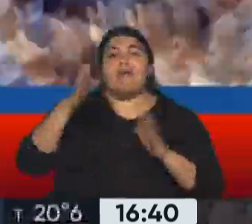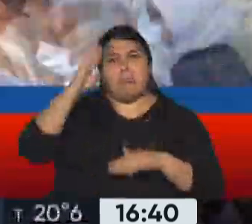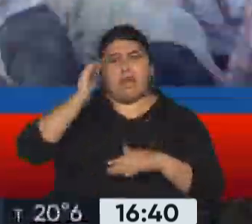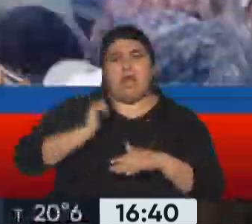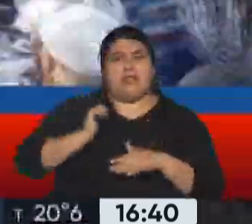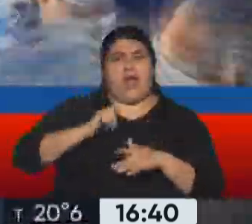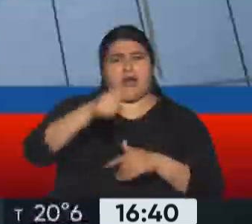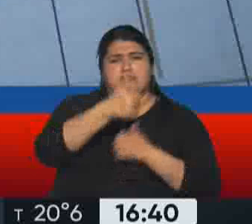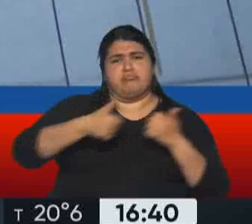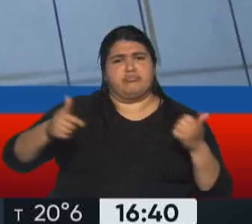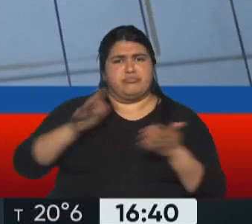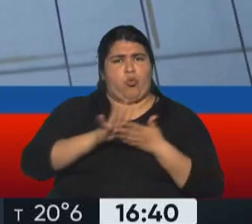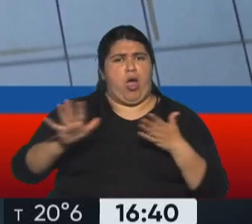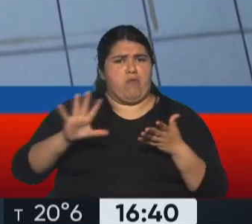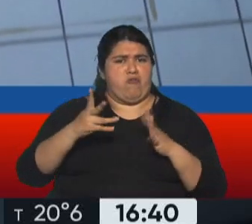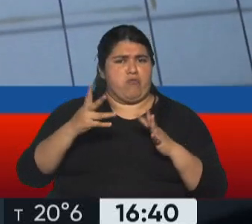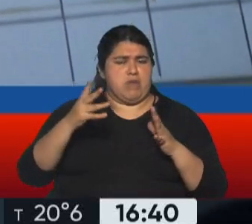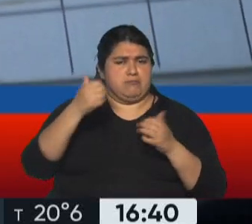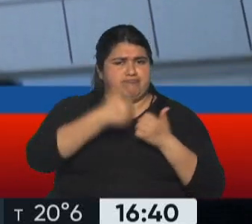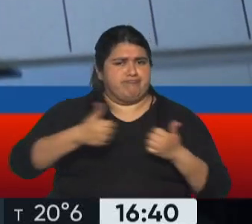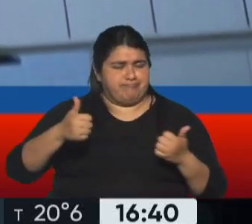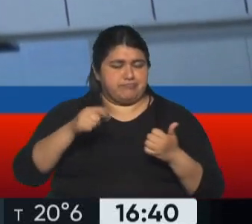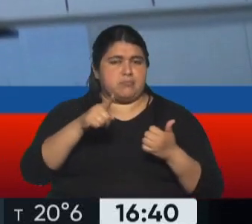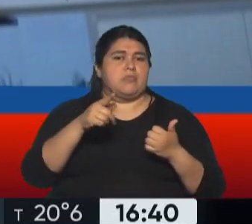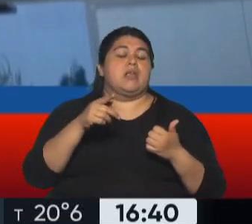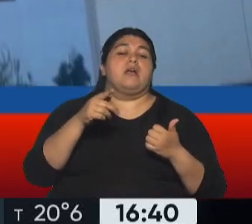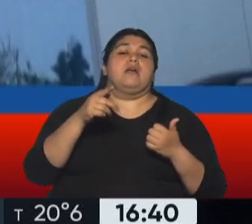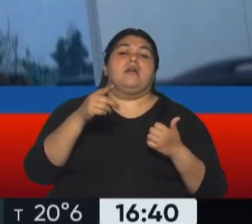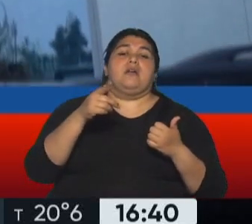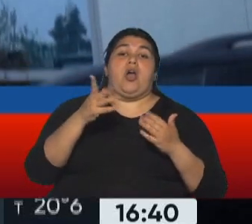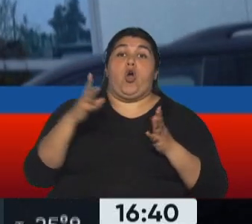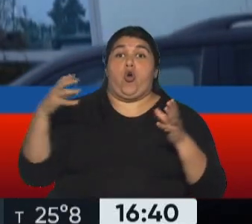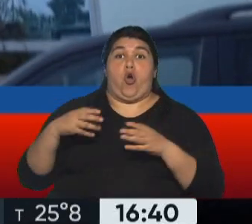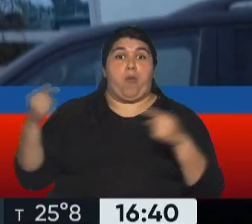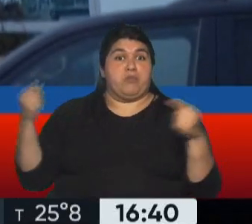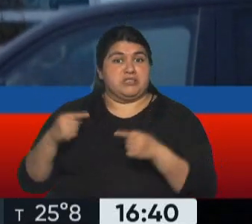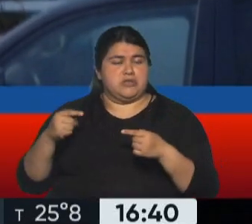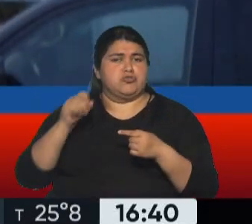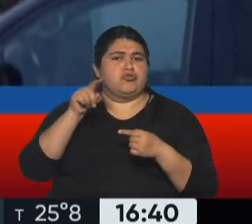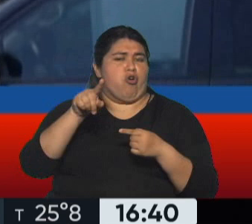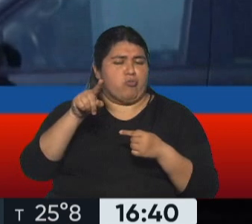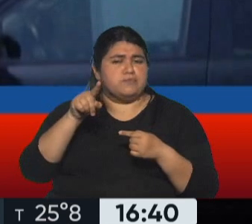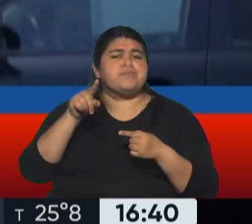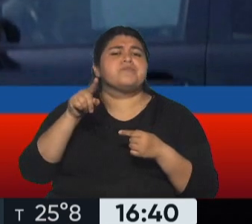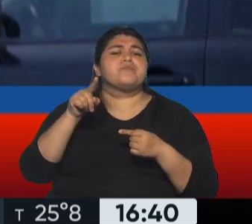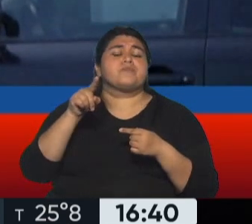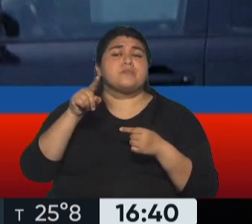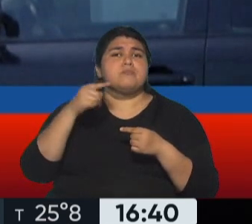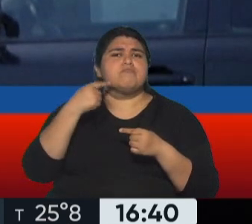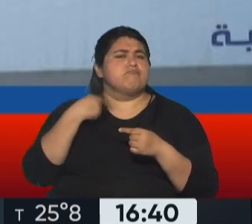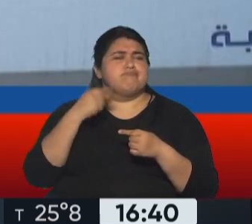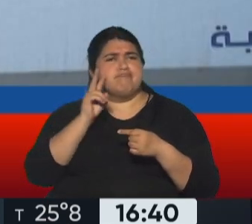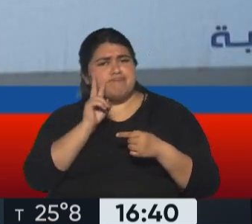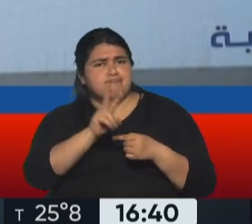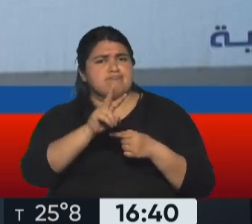y militares. Un escenario que la oposición representada por el partido islamista moderado Ennahda calificó